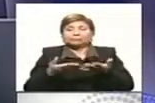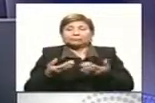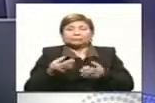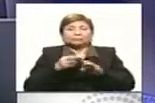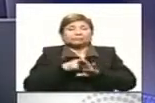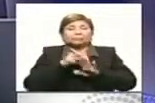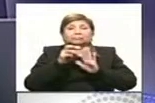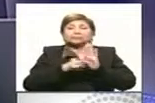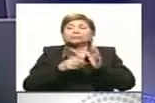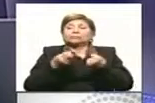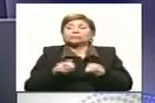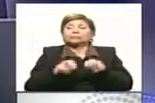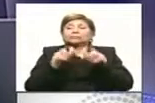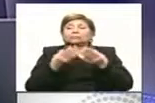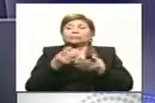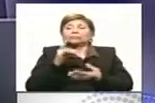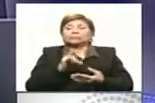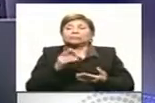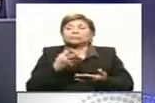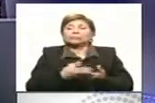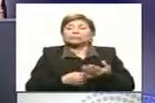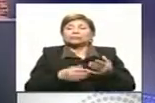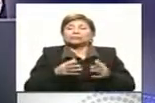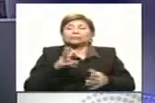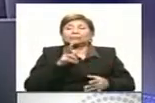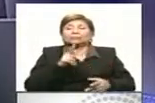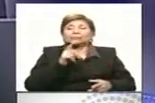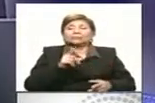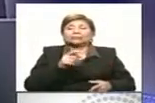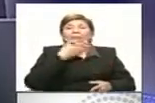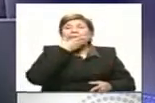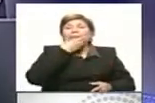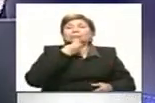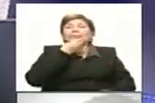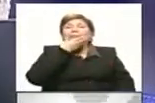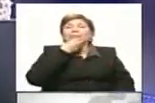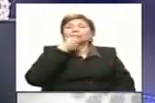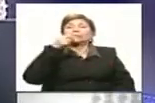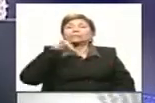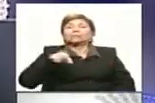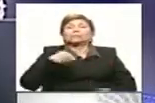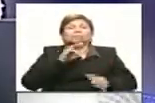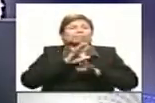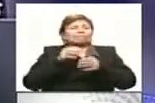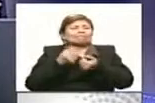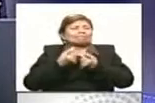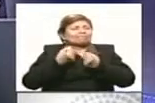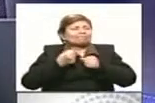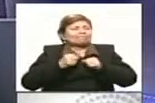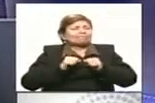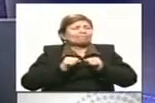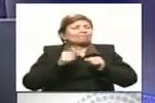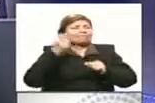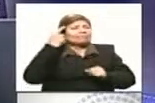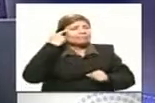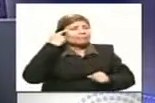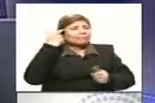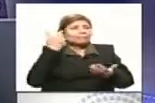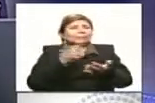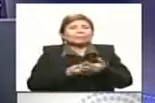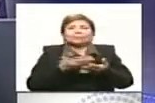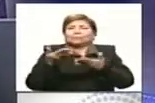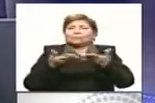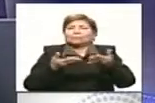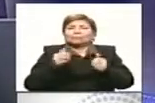de cuánto se va a utilizar y ejecutar al 31 de diciembre de este año. Con todos los esfuerzos que se han hecho, se prevé que se llegará a